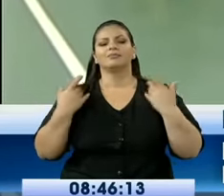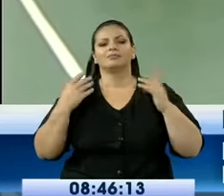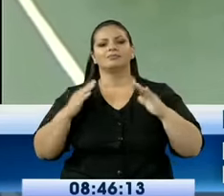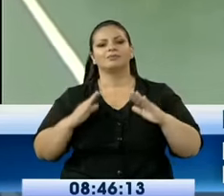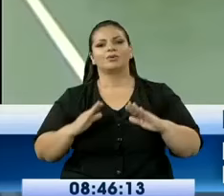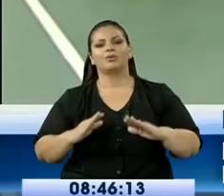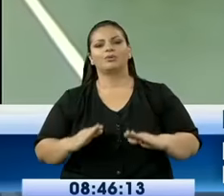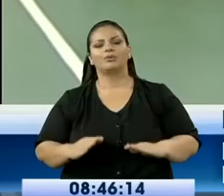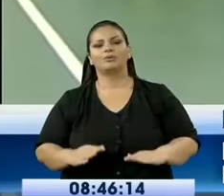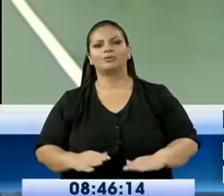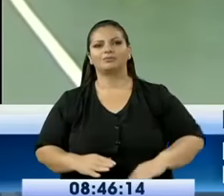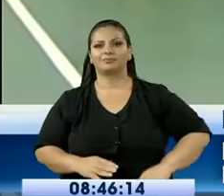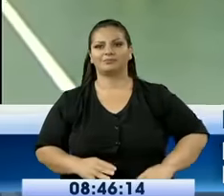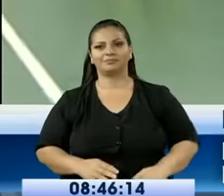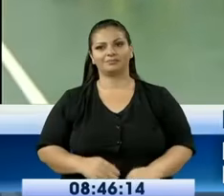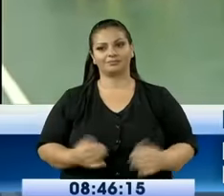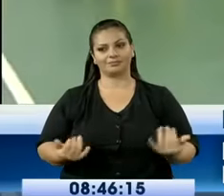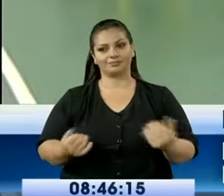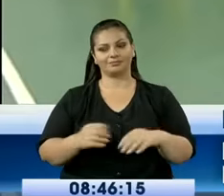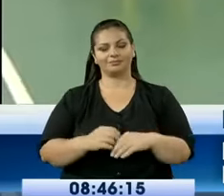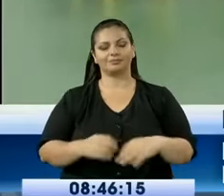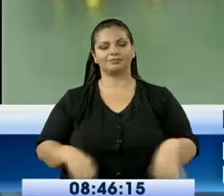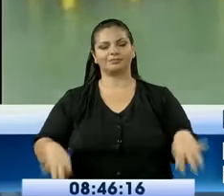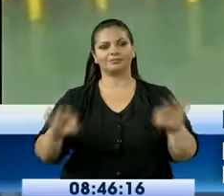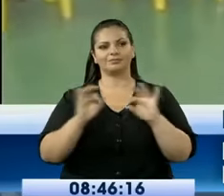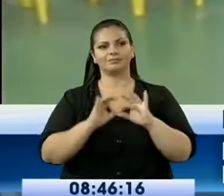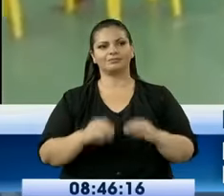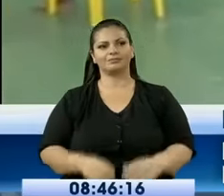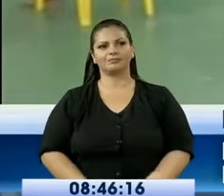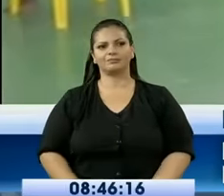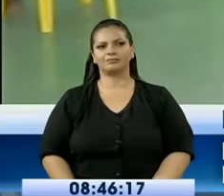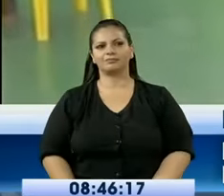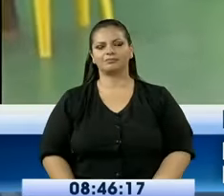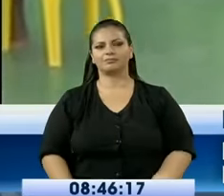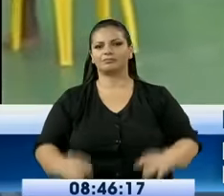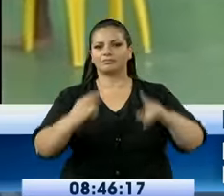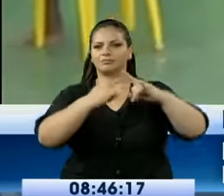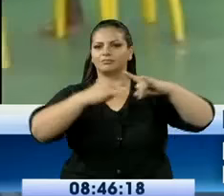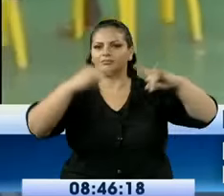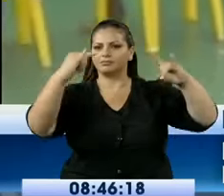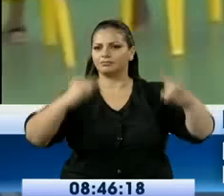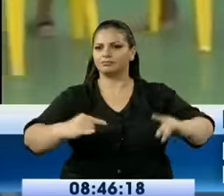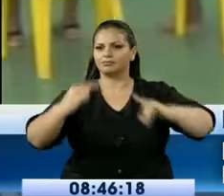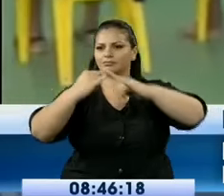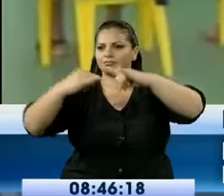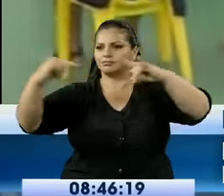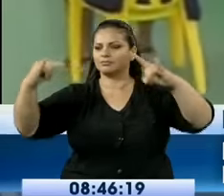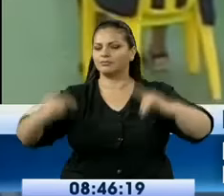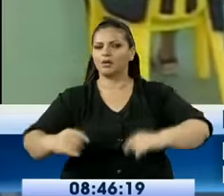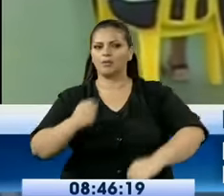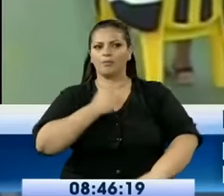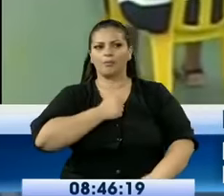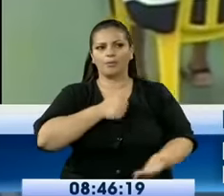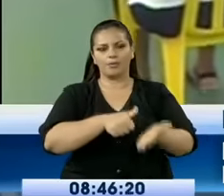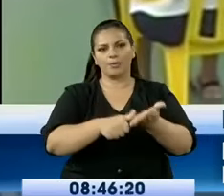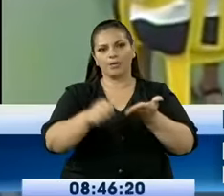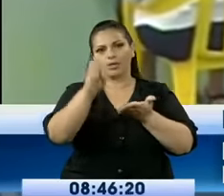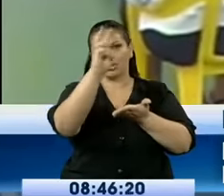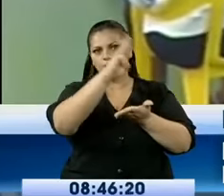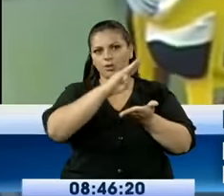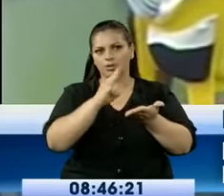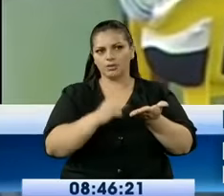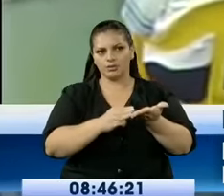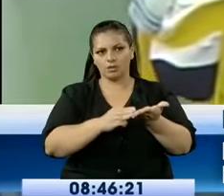eso es lo importante. Así que aproveche el día de hoy. ¿Cómo están aprovechando aquí los adultos mayores que son parte de este distrito de salud, del distrito